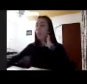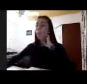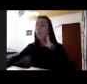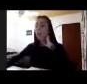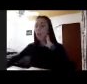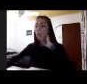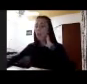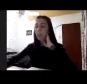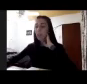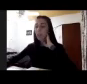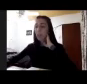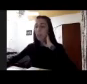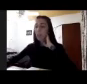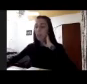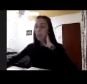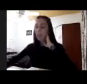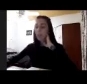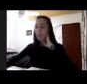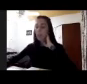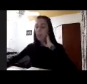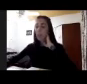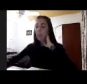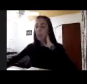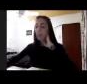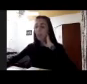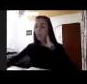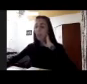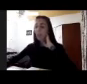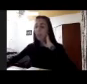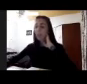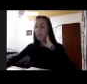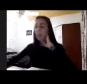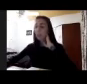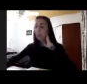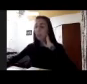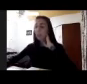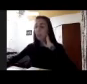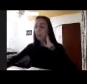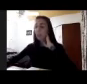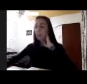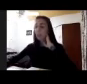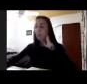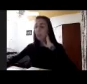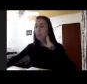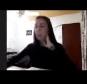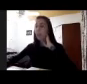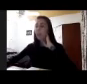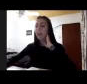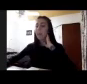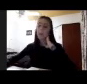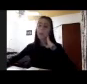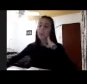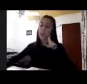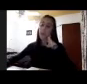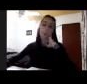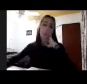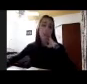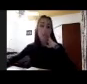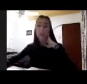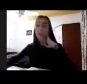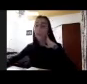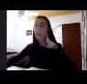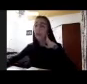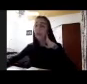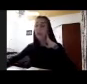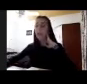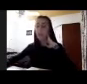planteado como un gran espacio de equipamiento, a ver si se puede, también que tenga un